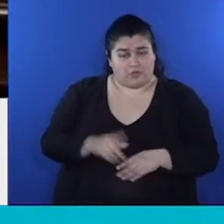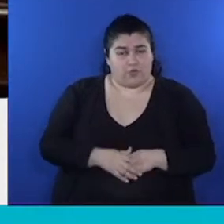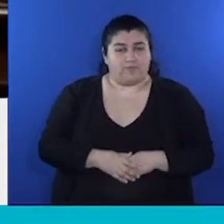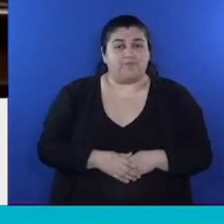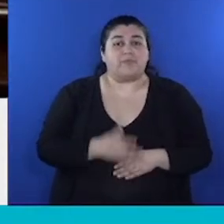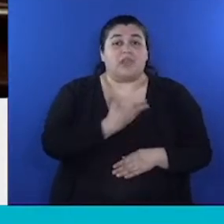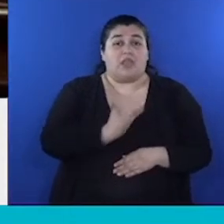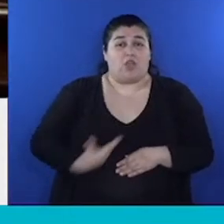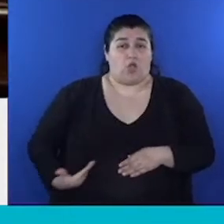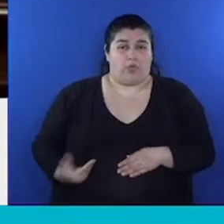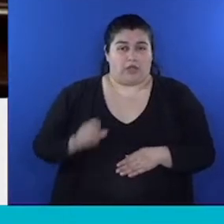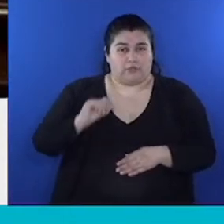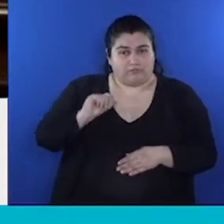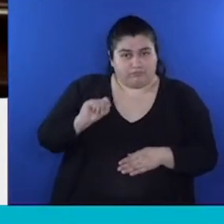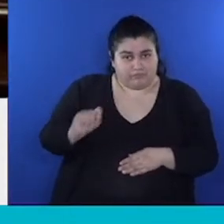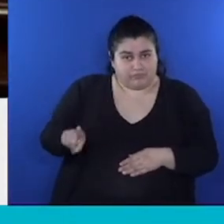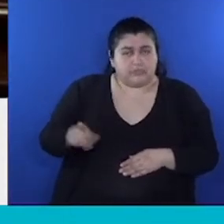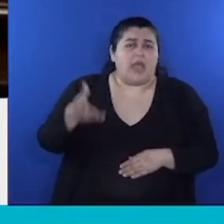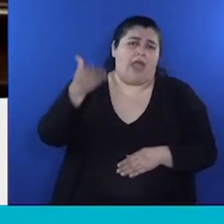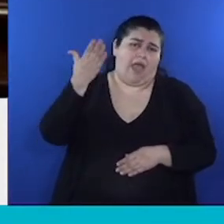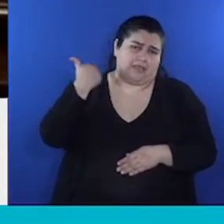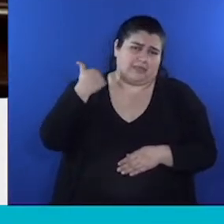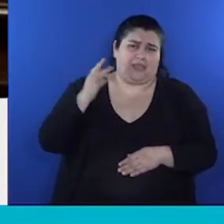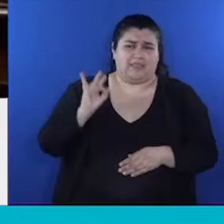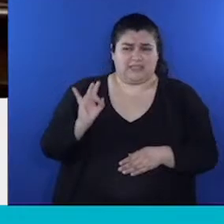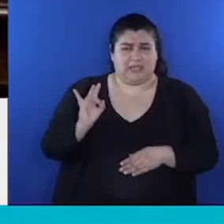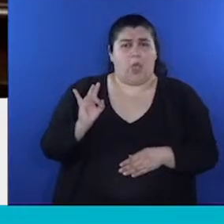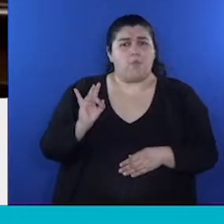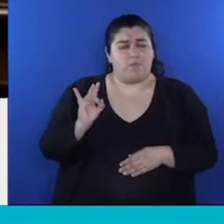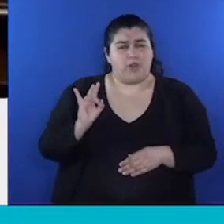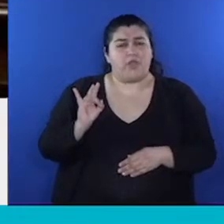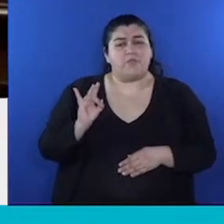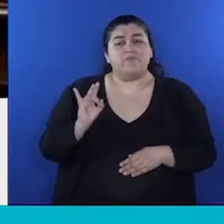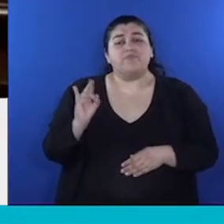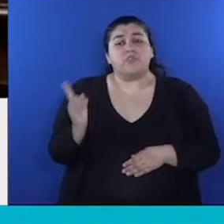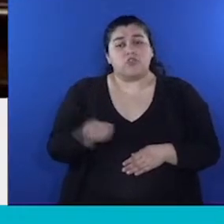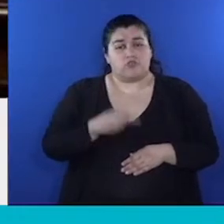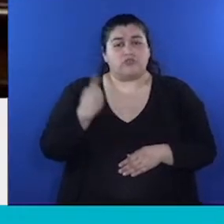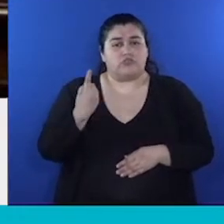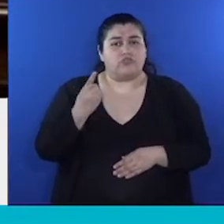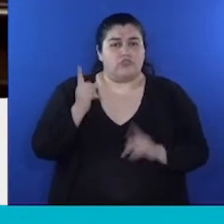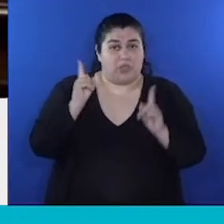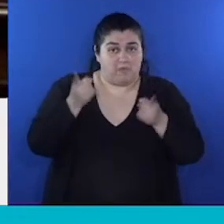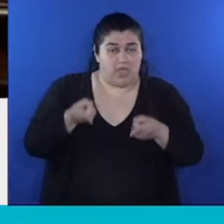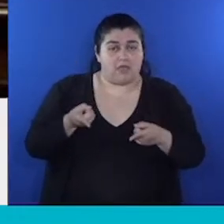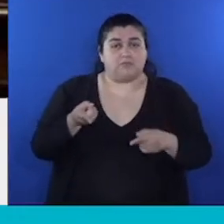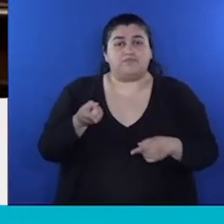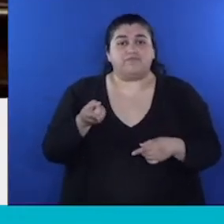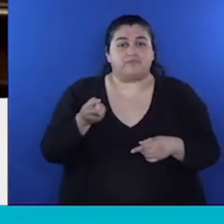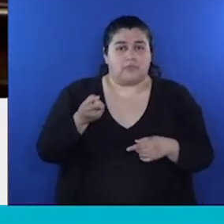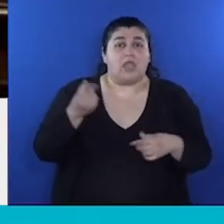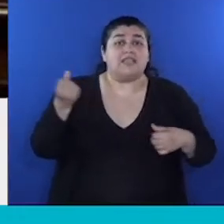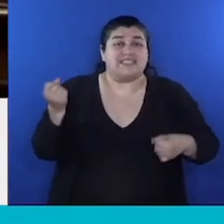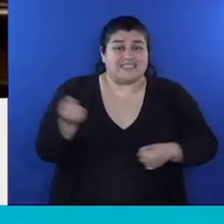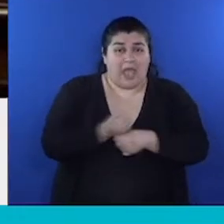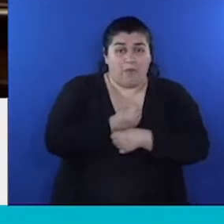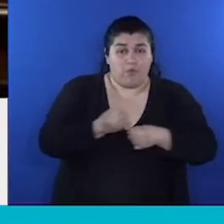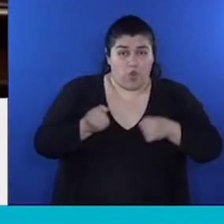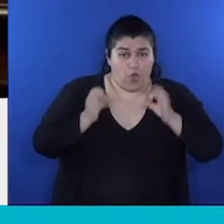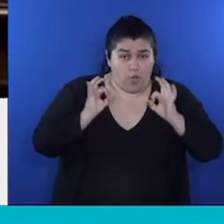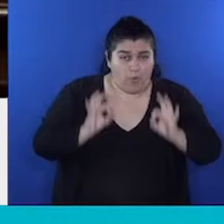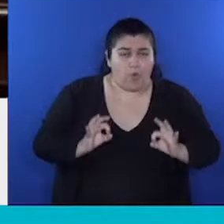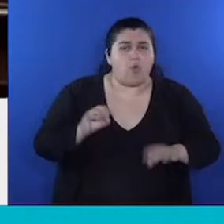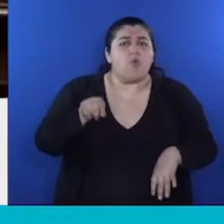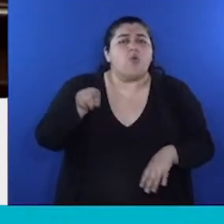ese sentido, en ese momento, quiero decir, se suscribió también, se aprobó también